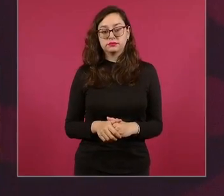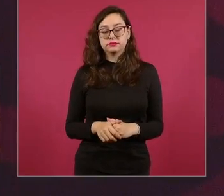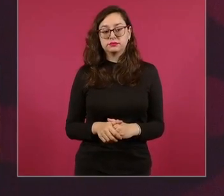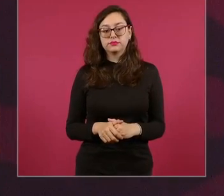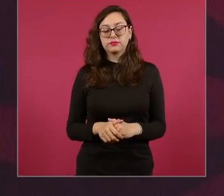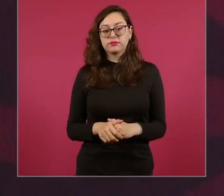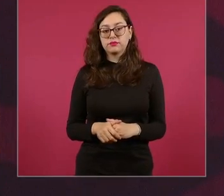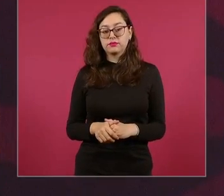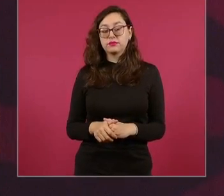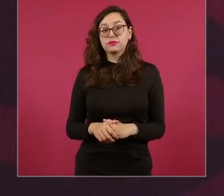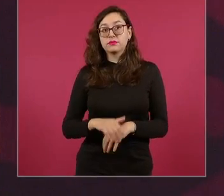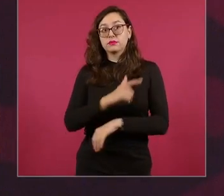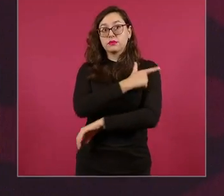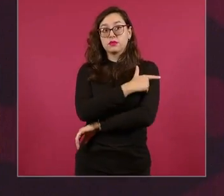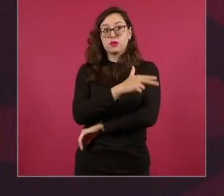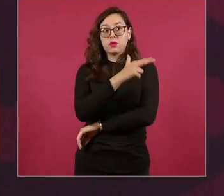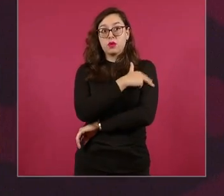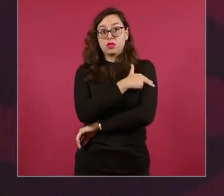tiene ya